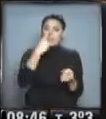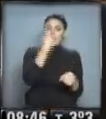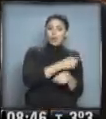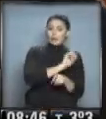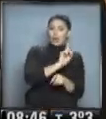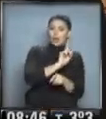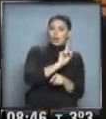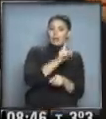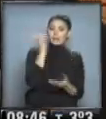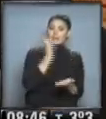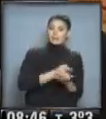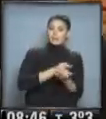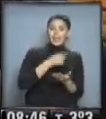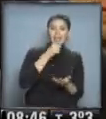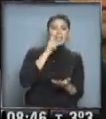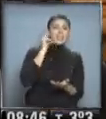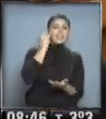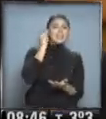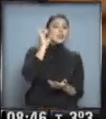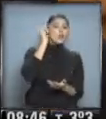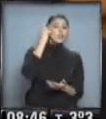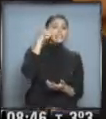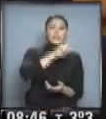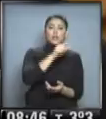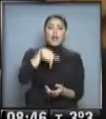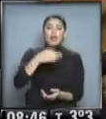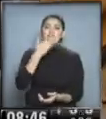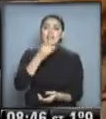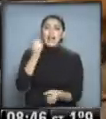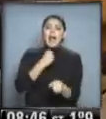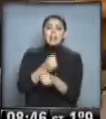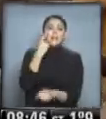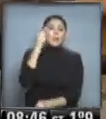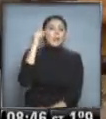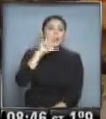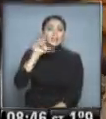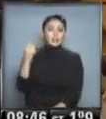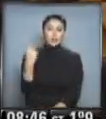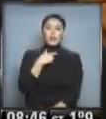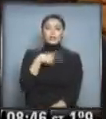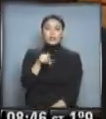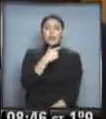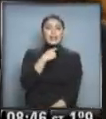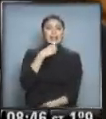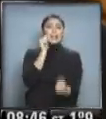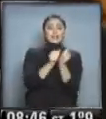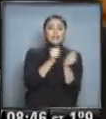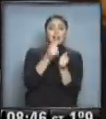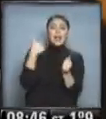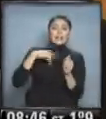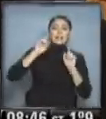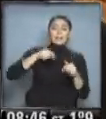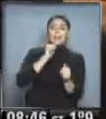no, el golpe de Irigoyen. Ahora no nos dicen que enseñemos hasta 1930, pero quieren sacar historia argentina y americana.